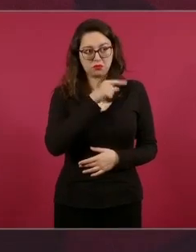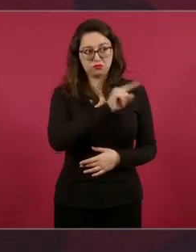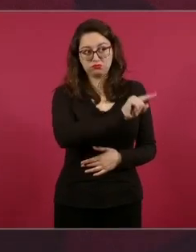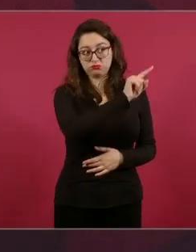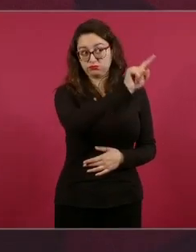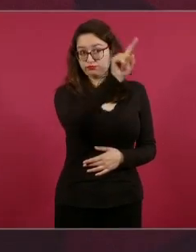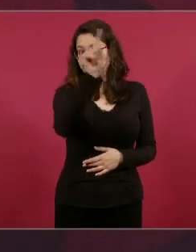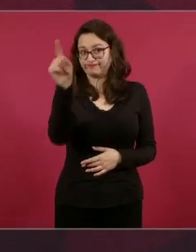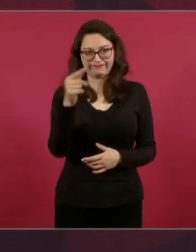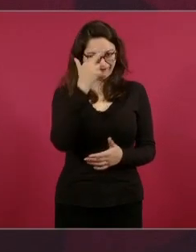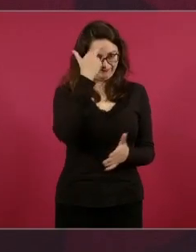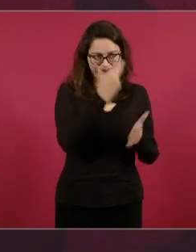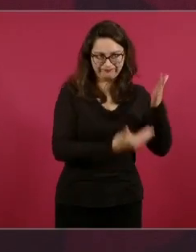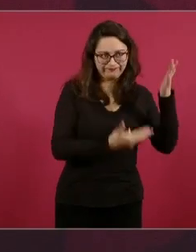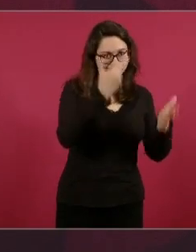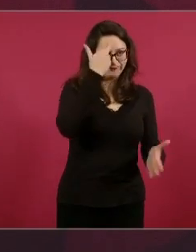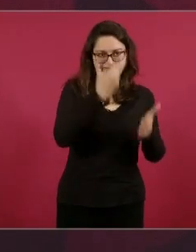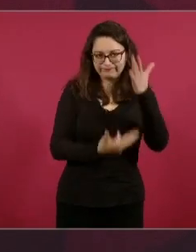Que